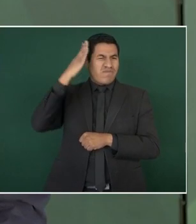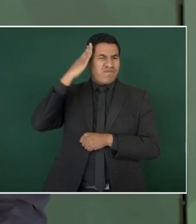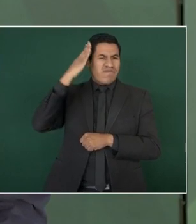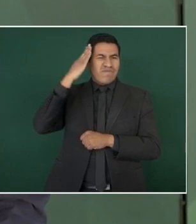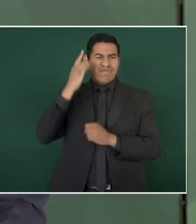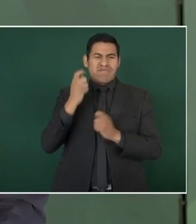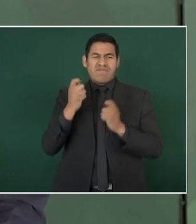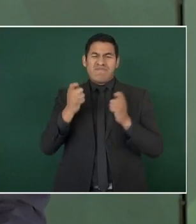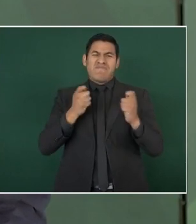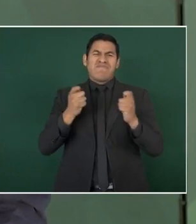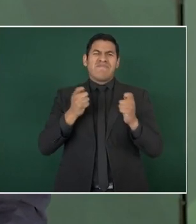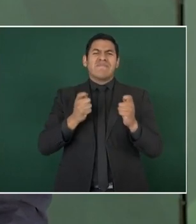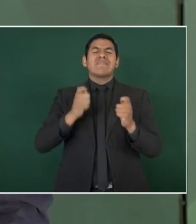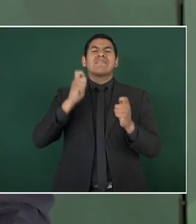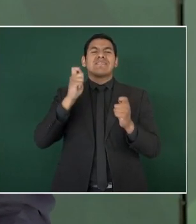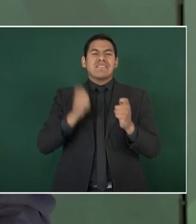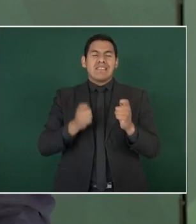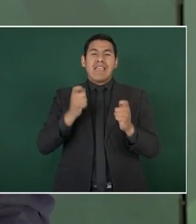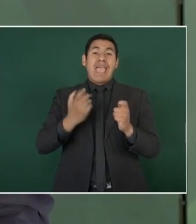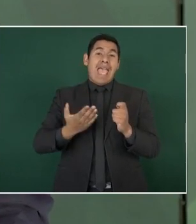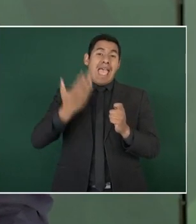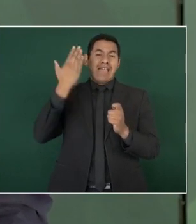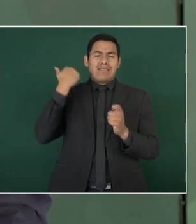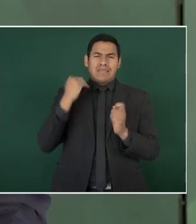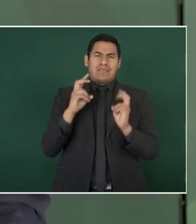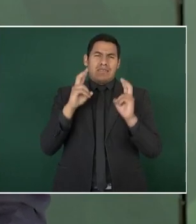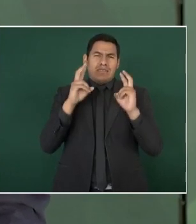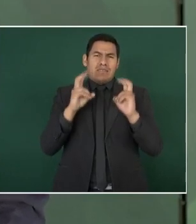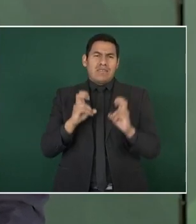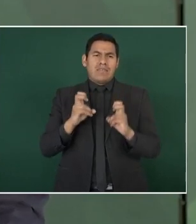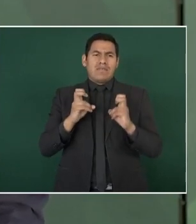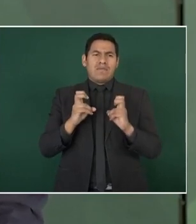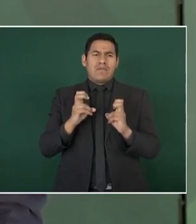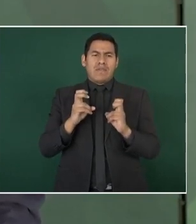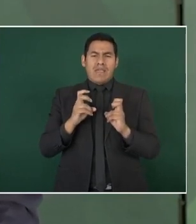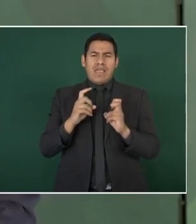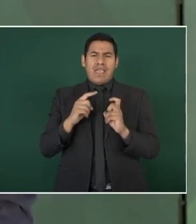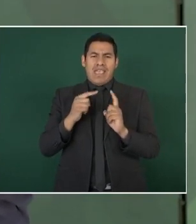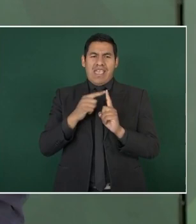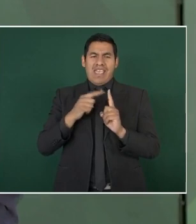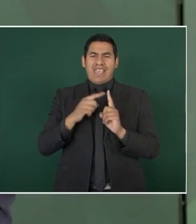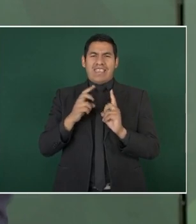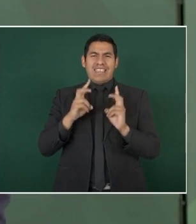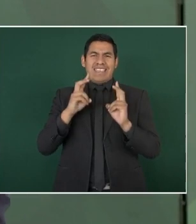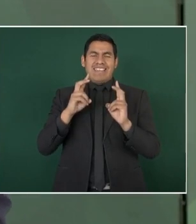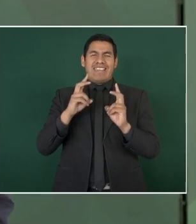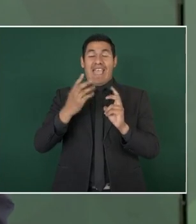del movimiento democrático de electricistas,